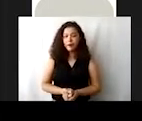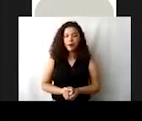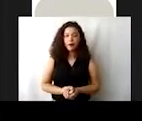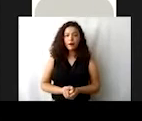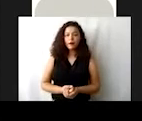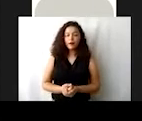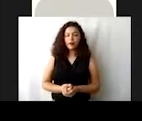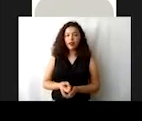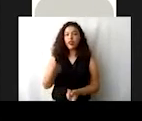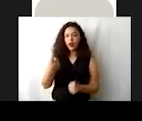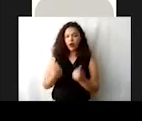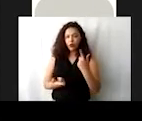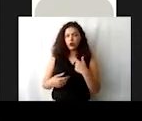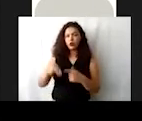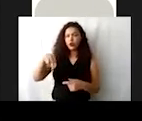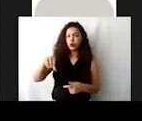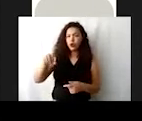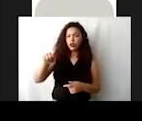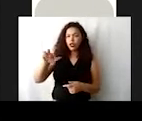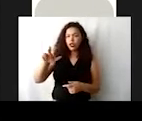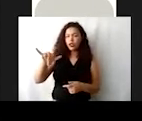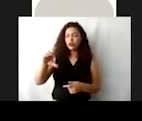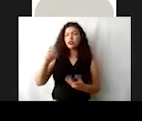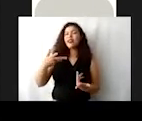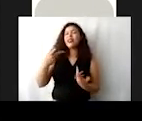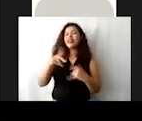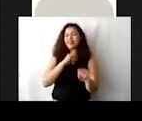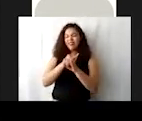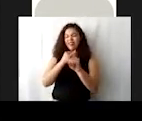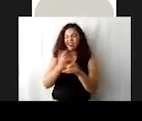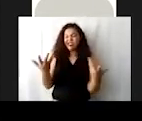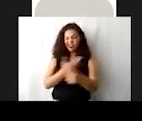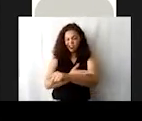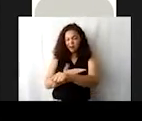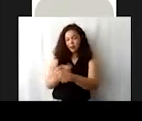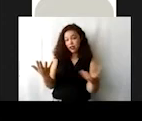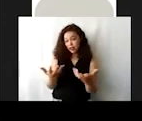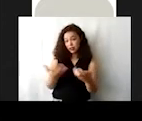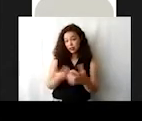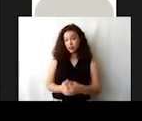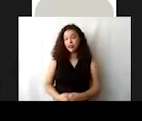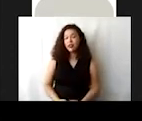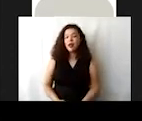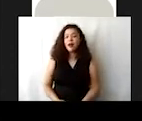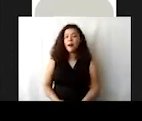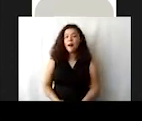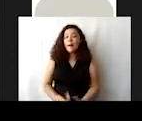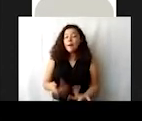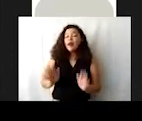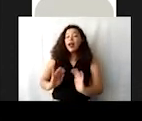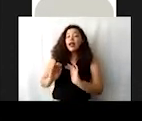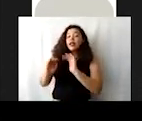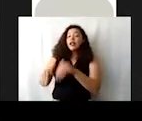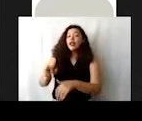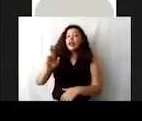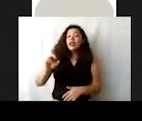lo hacían a través del portal, pero ya la inscripción del RFC